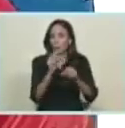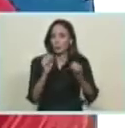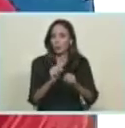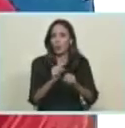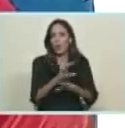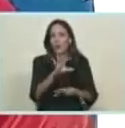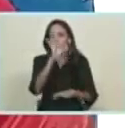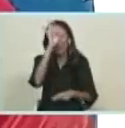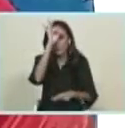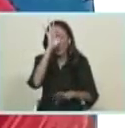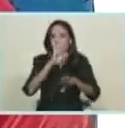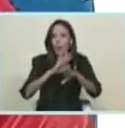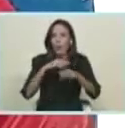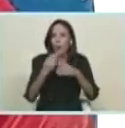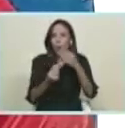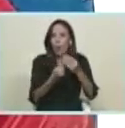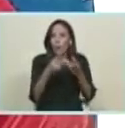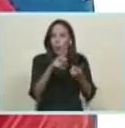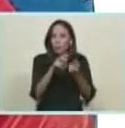desconocido para un país